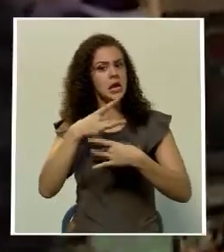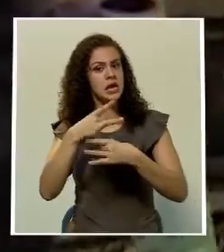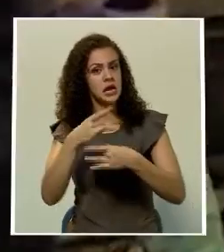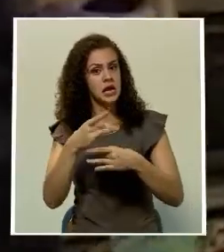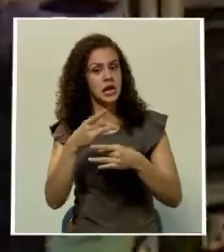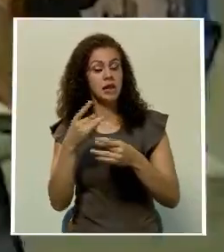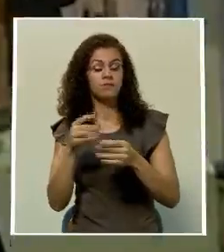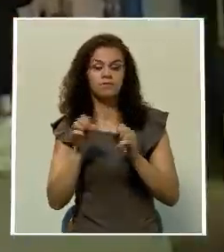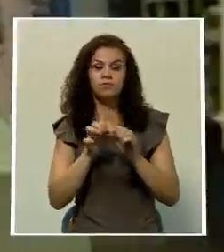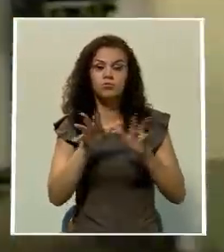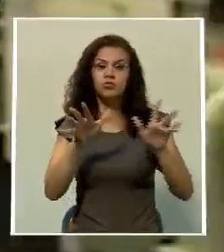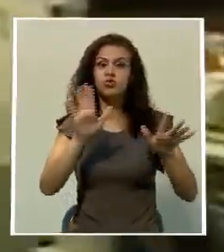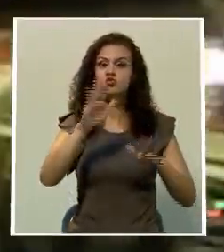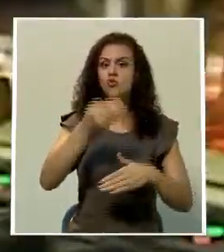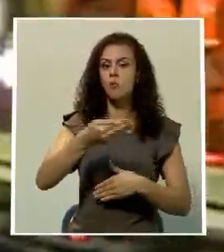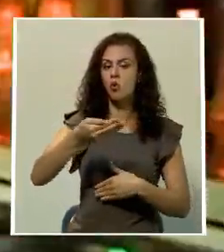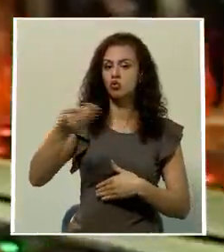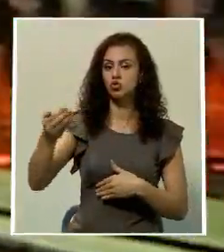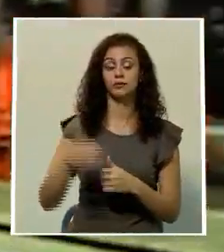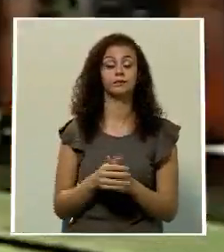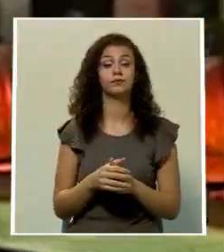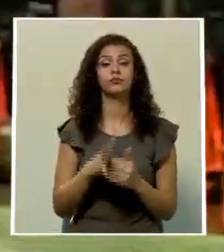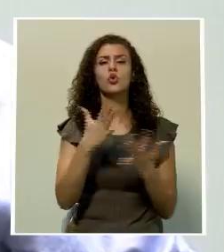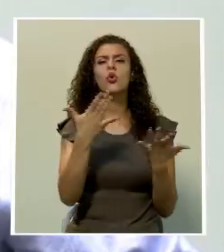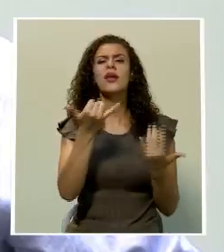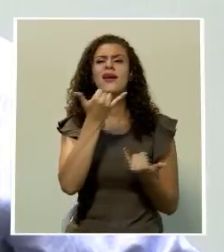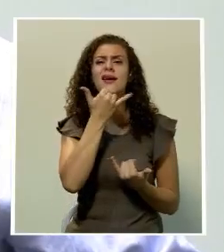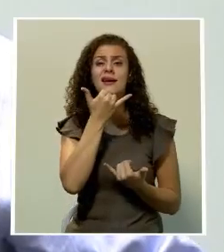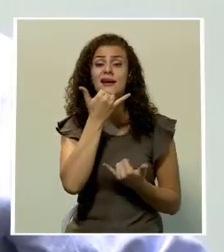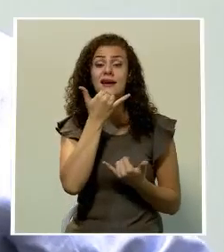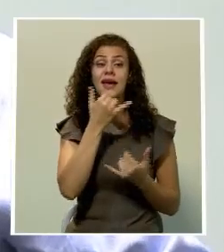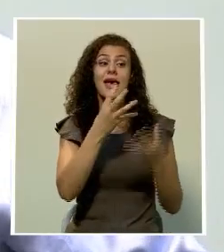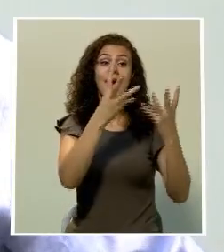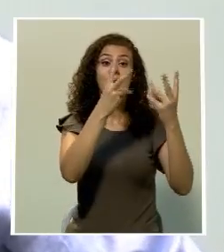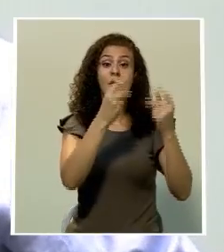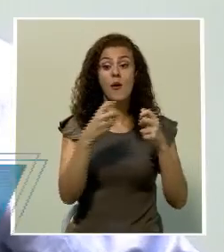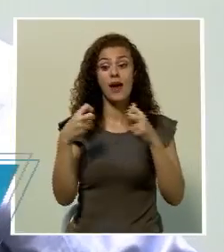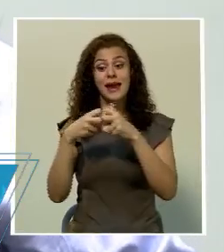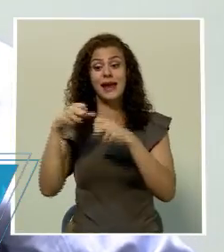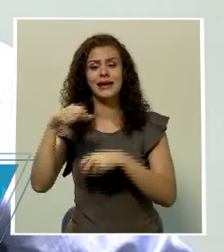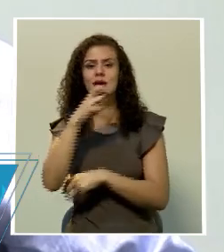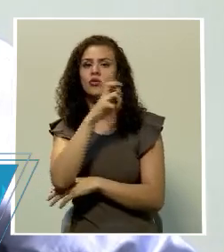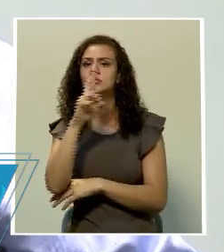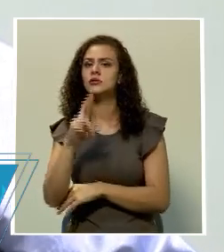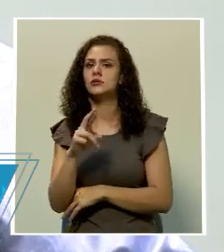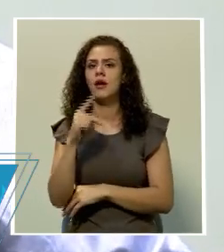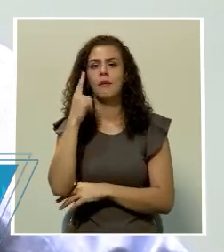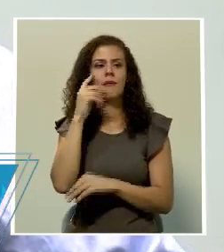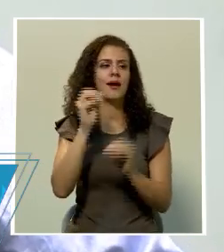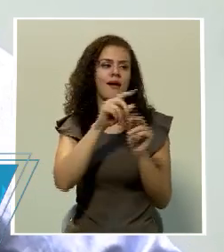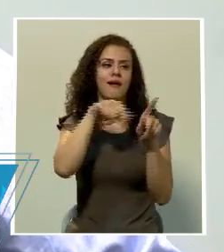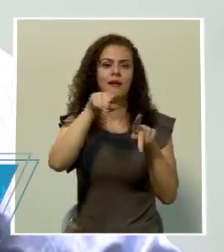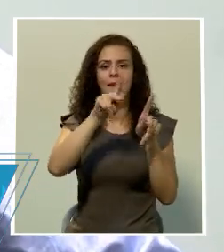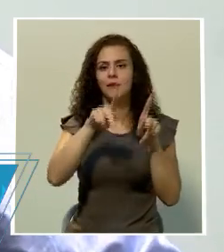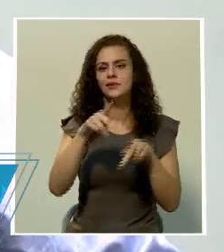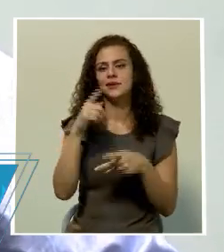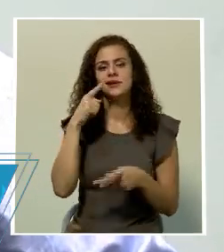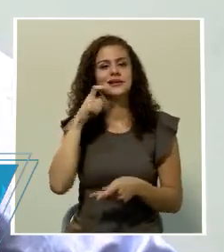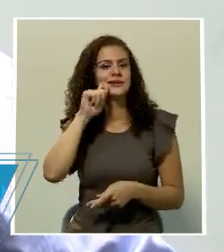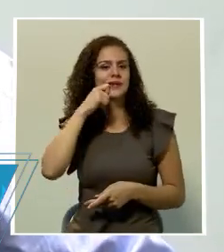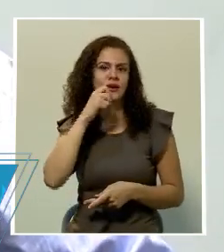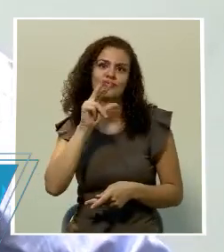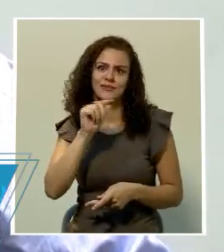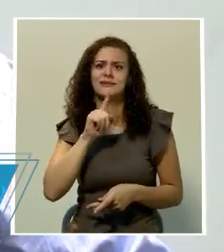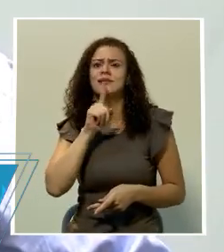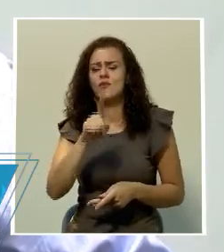interesada en expandir su producción. Lo que pasa es que el costo de la energía en Costa Rica para nadie es un secreto que es sumamente